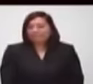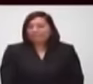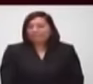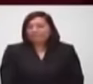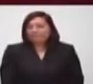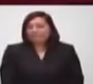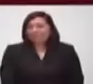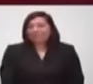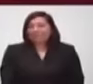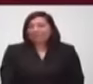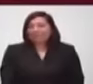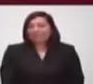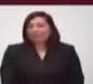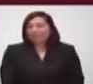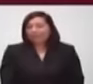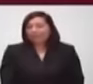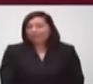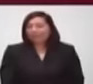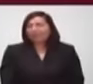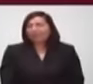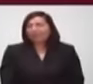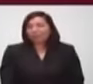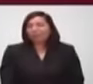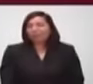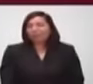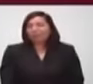el... Después este, ¿eh?